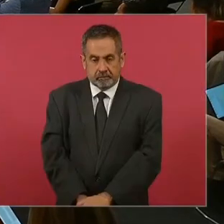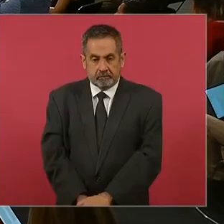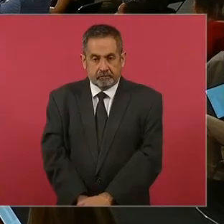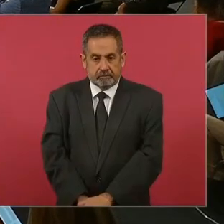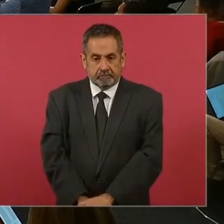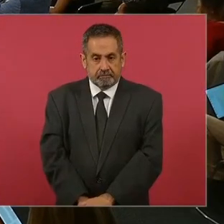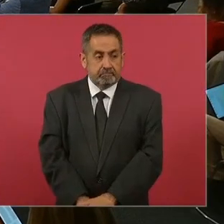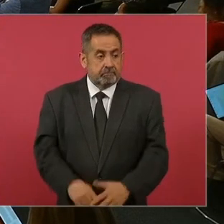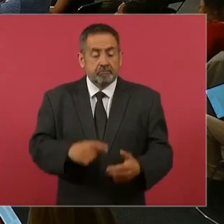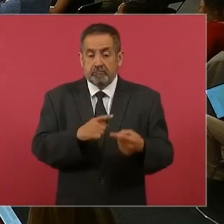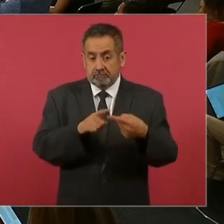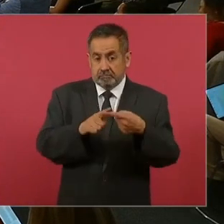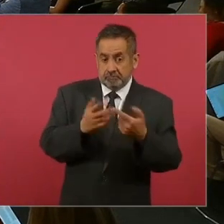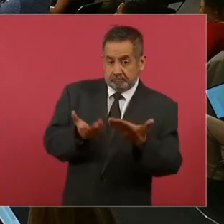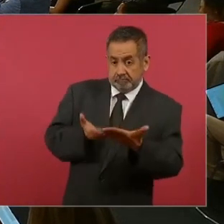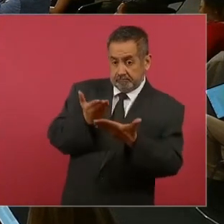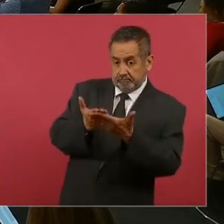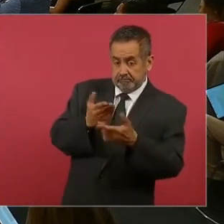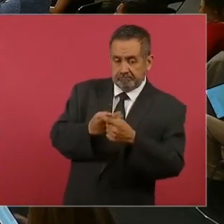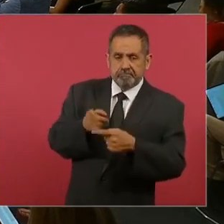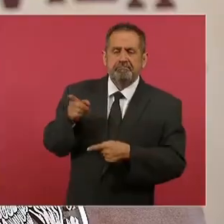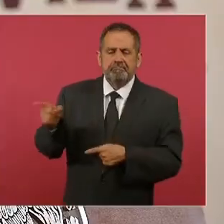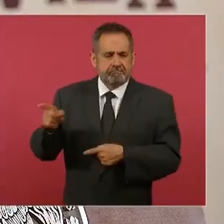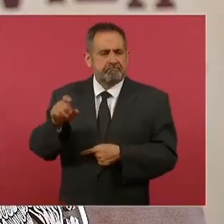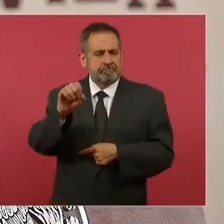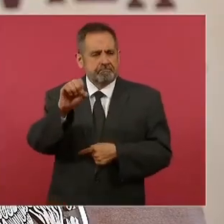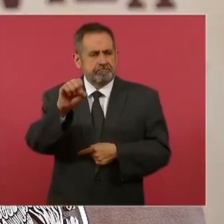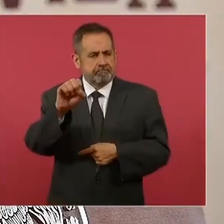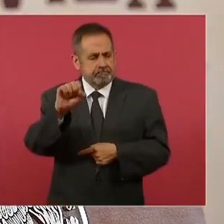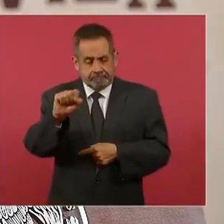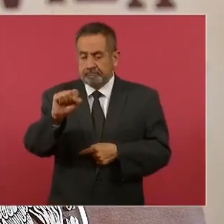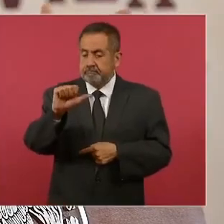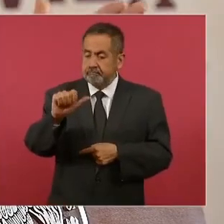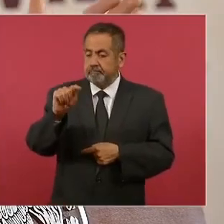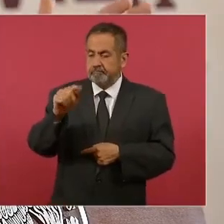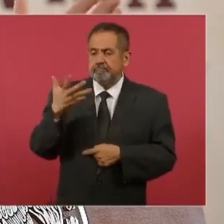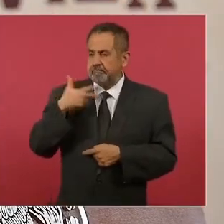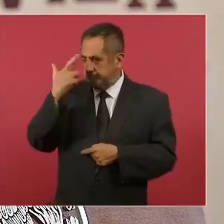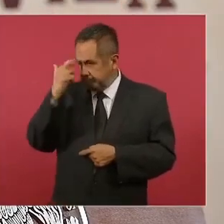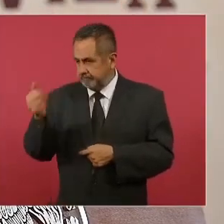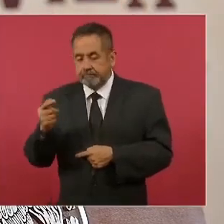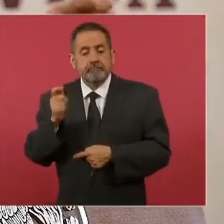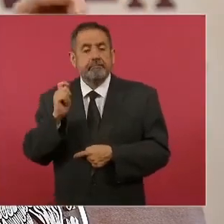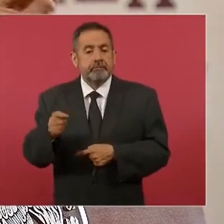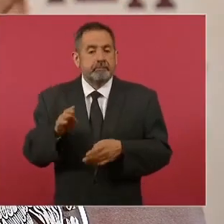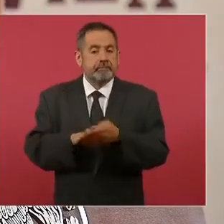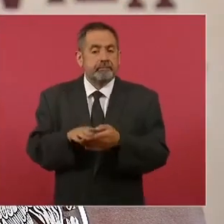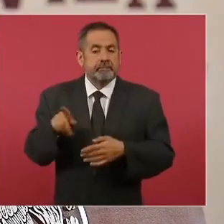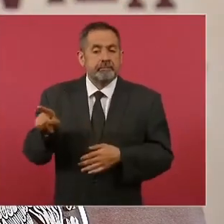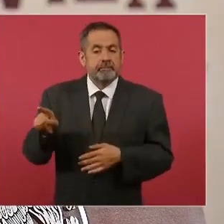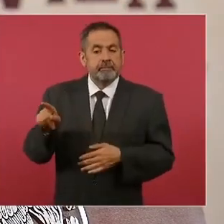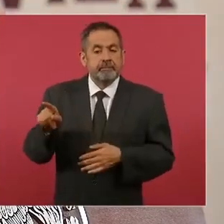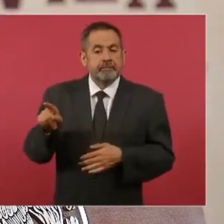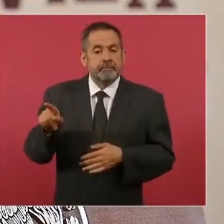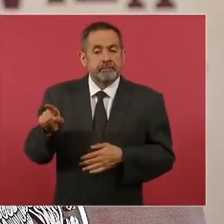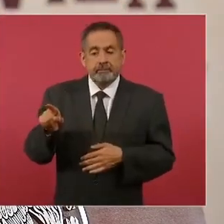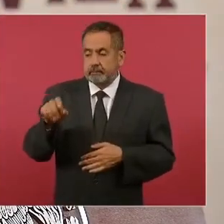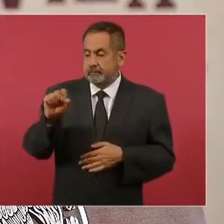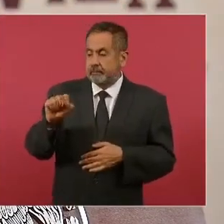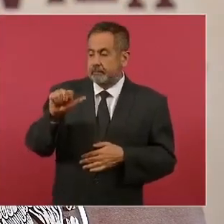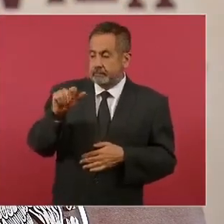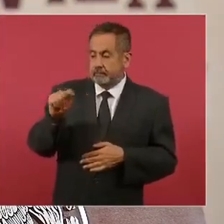asistía la razón. ¿En qué consiste la investigación? Es que el SAT tiene un